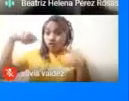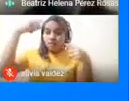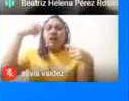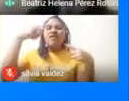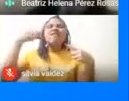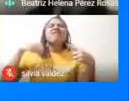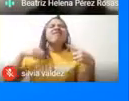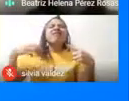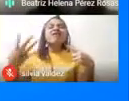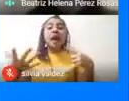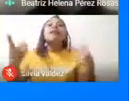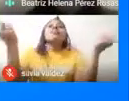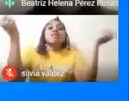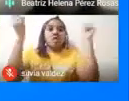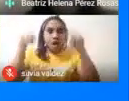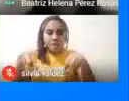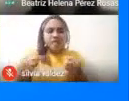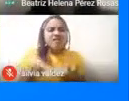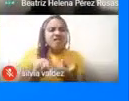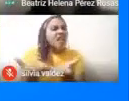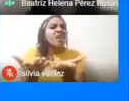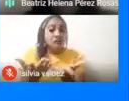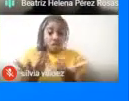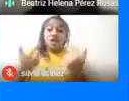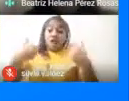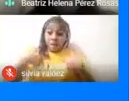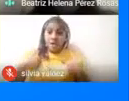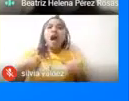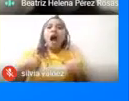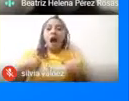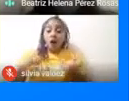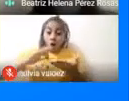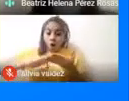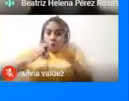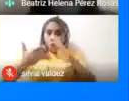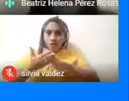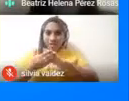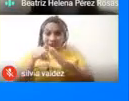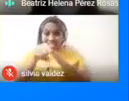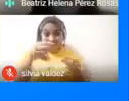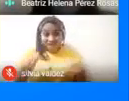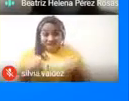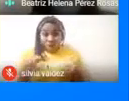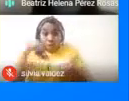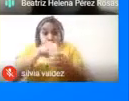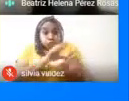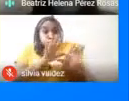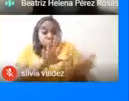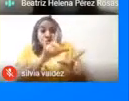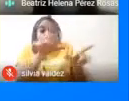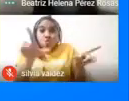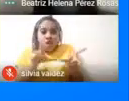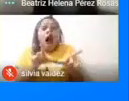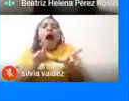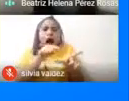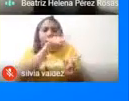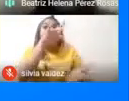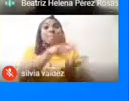tienen que también permitirme que la comunidad, quien vive dentro de ella, sea